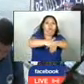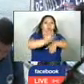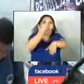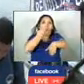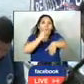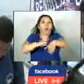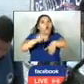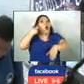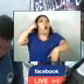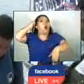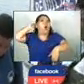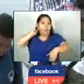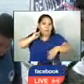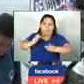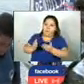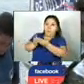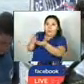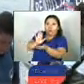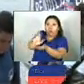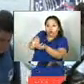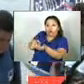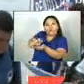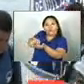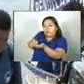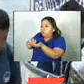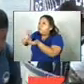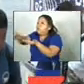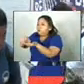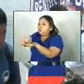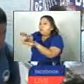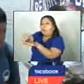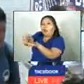tuvo que bajar a la gente, a las personas que andaban con él,